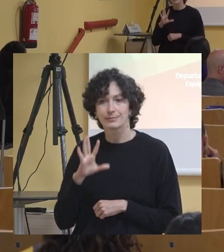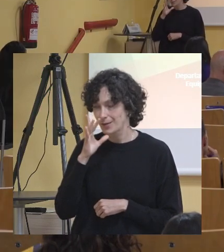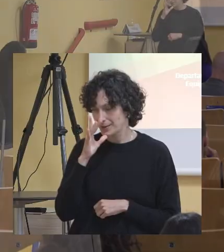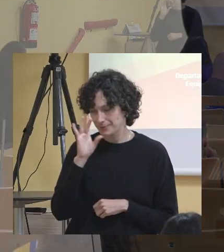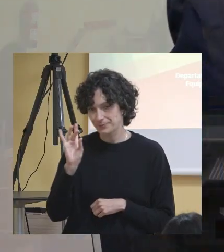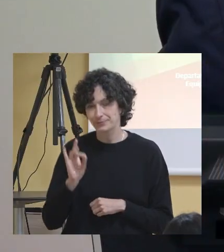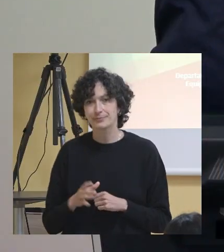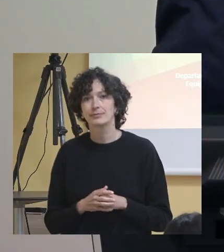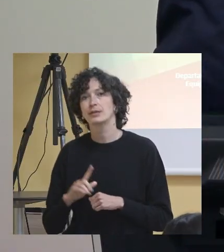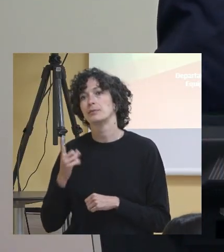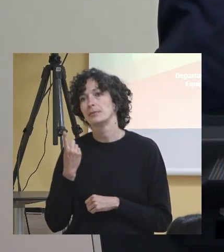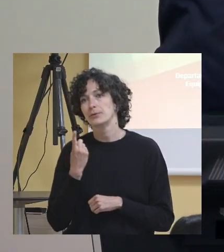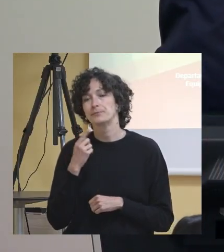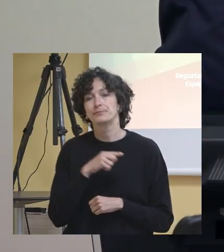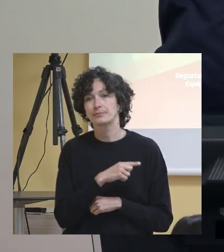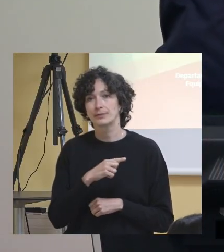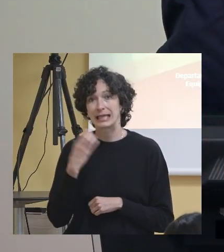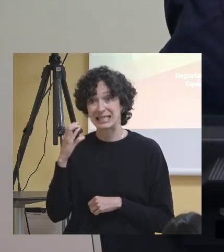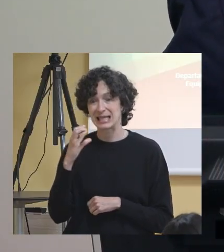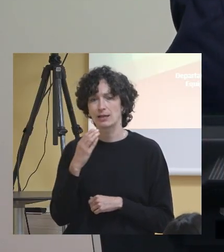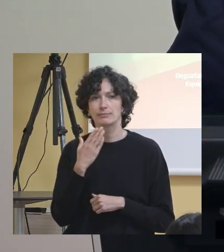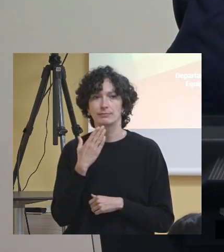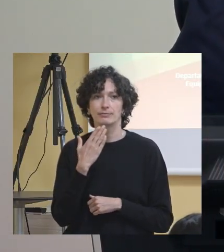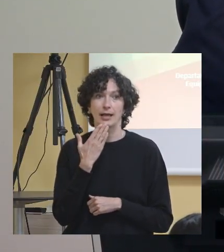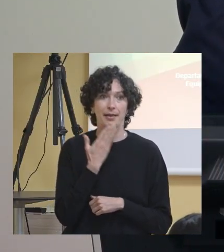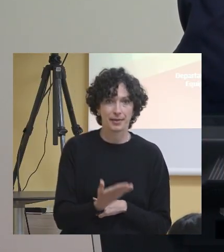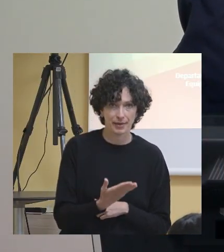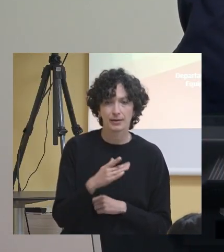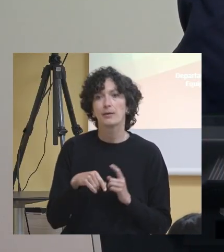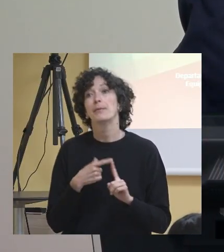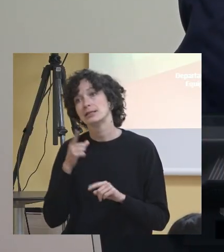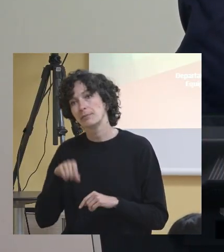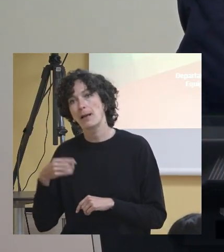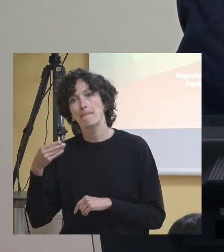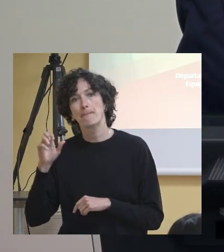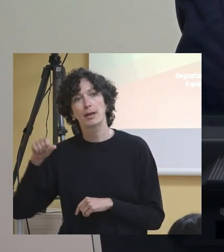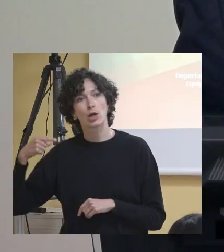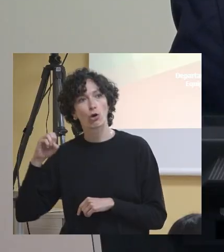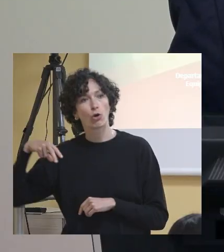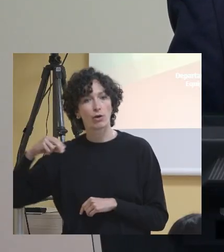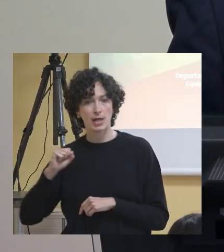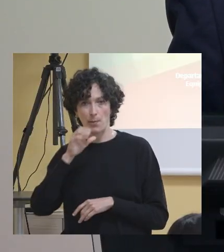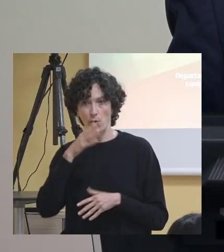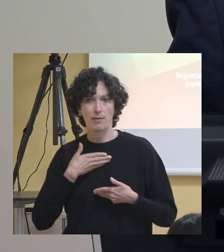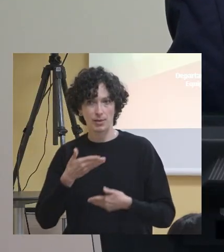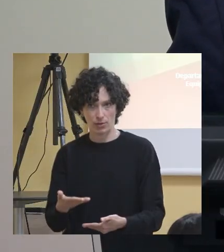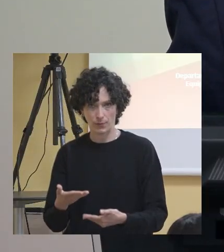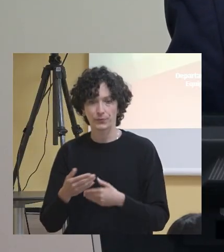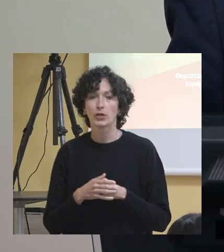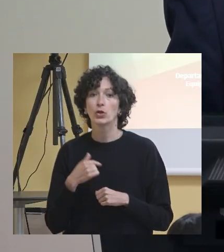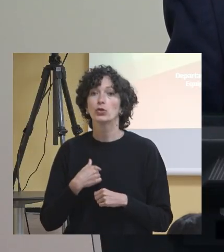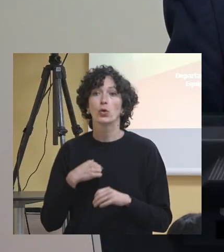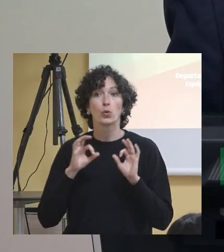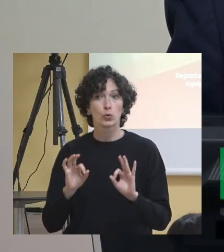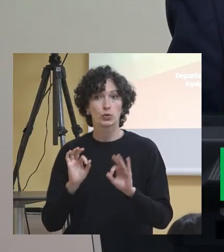Ahora sí. Sí, primero quiero agradecer a Cristina Pérez y a Begoña Ruiz esta invitación. Yo empecé precisamente a